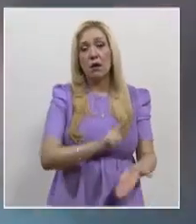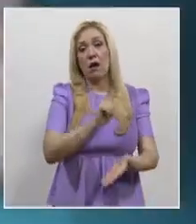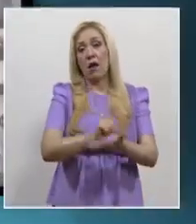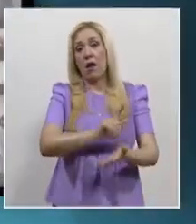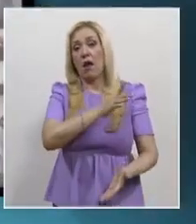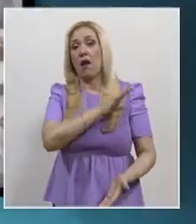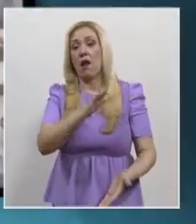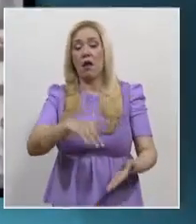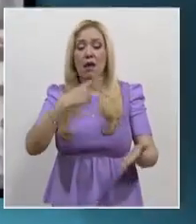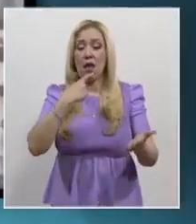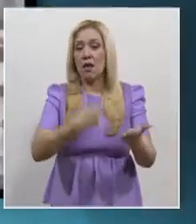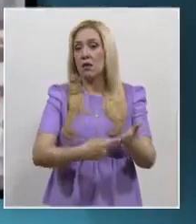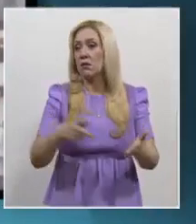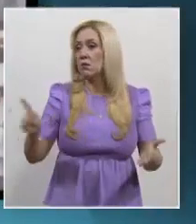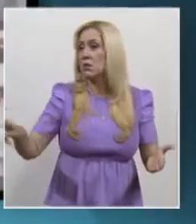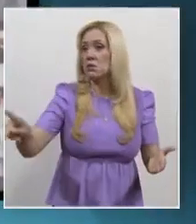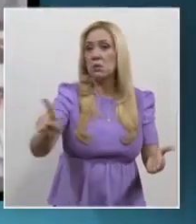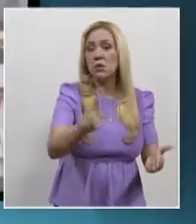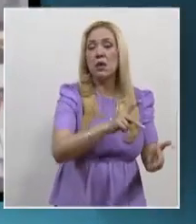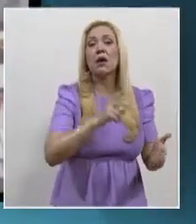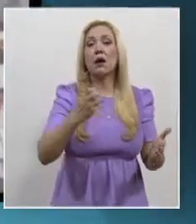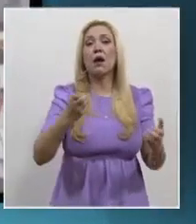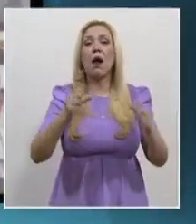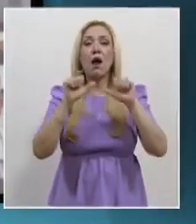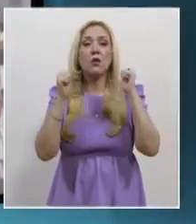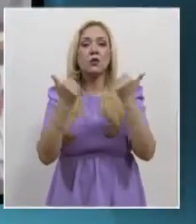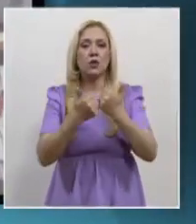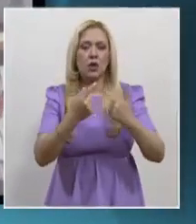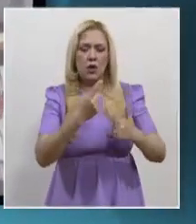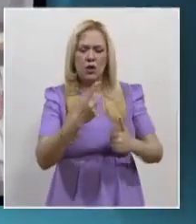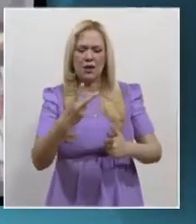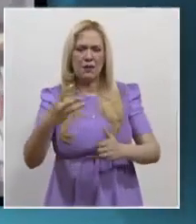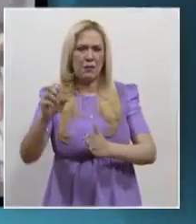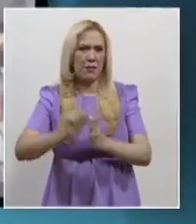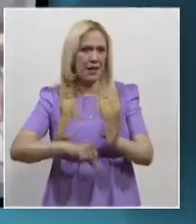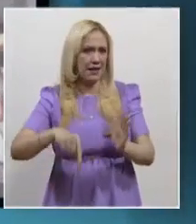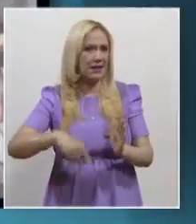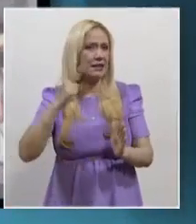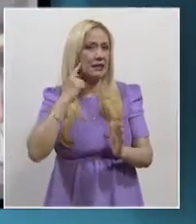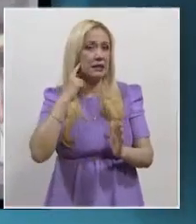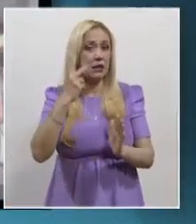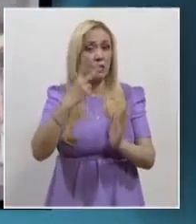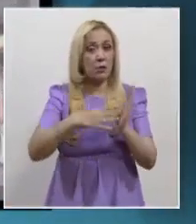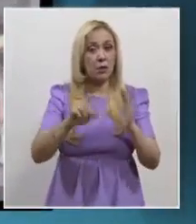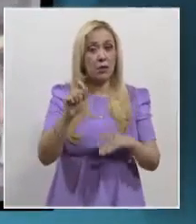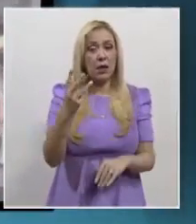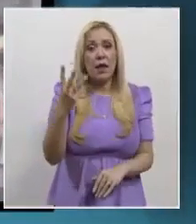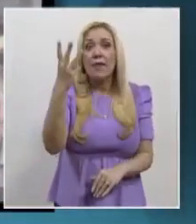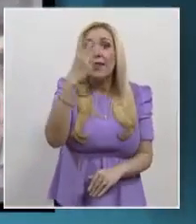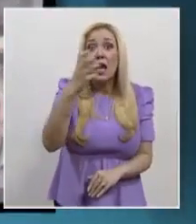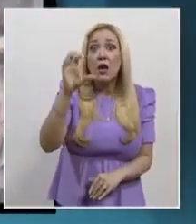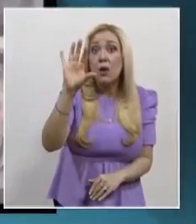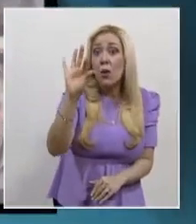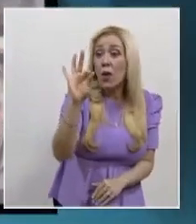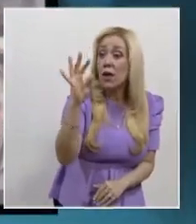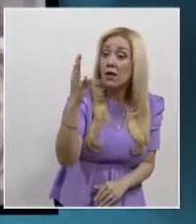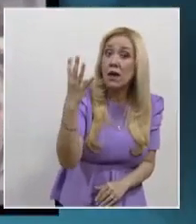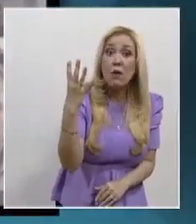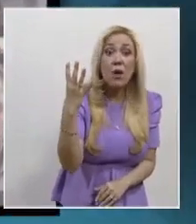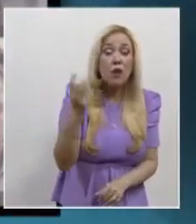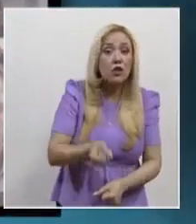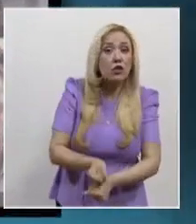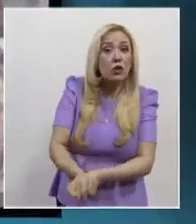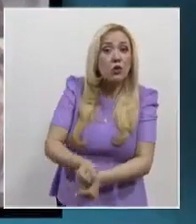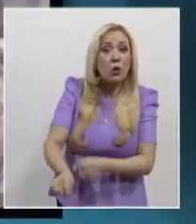de organizaciones de la sociedad civil, en los primeros meses del año se reportaron 344 casos